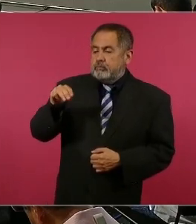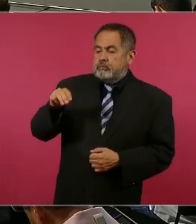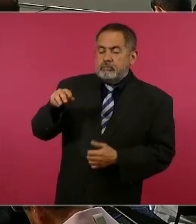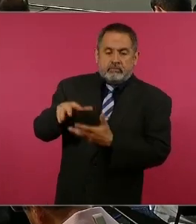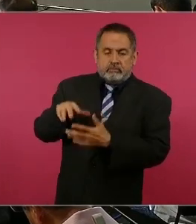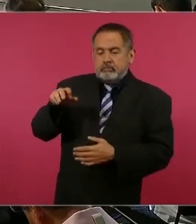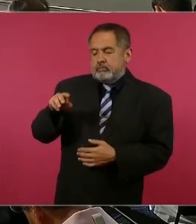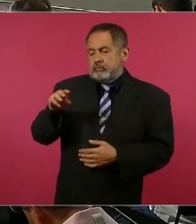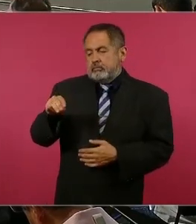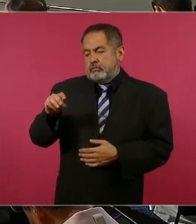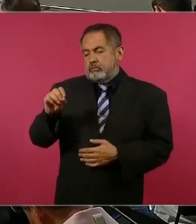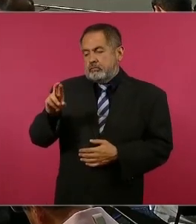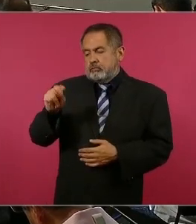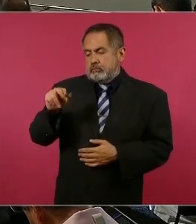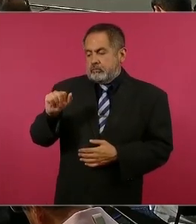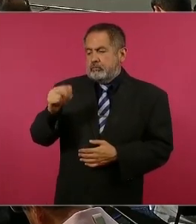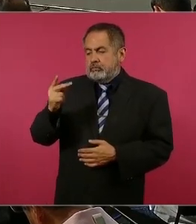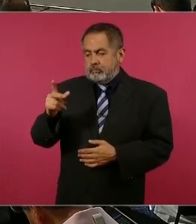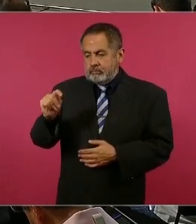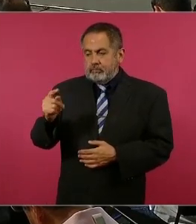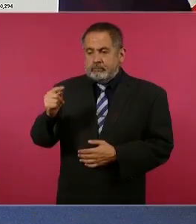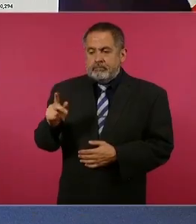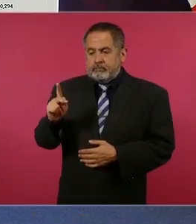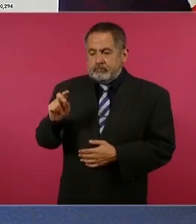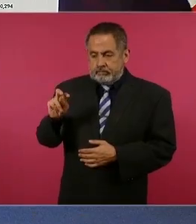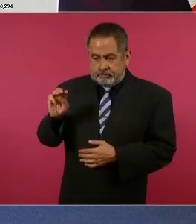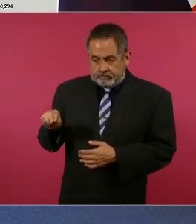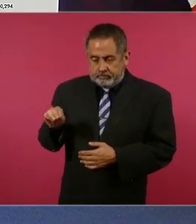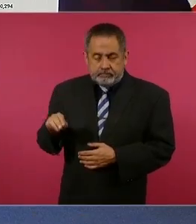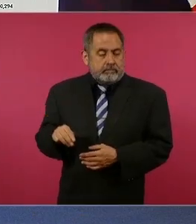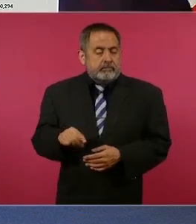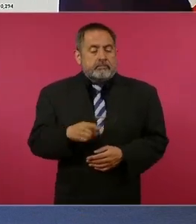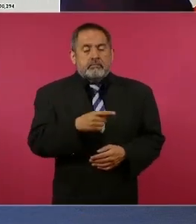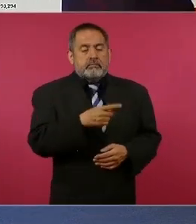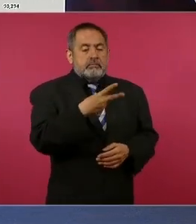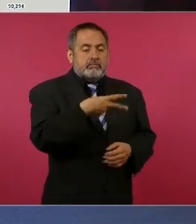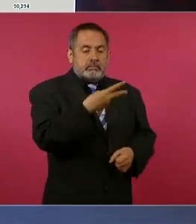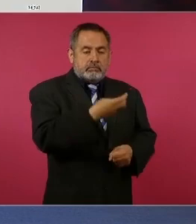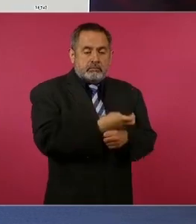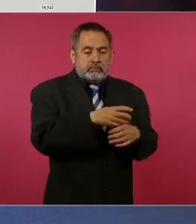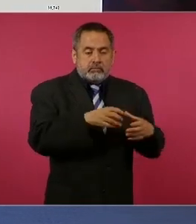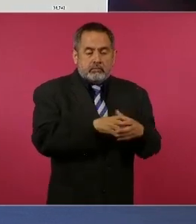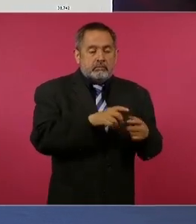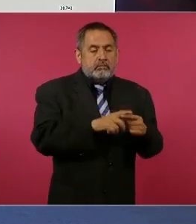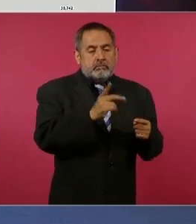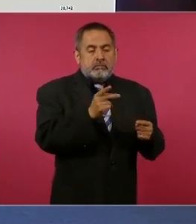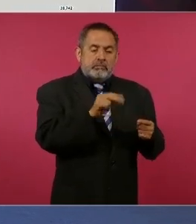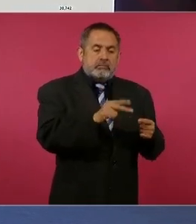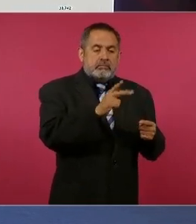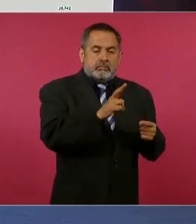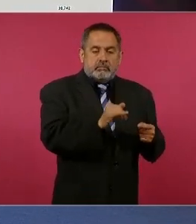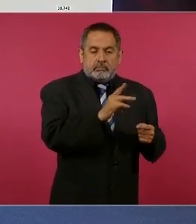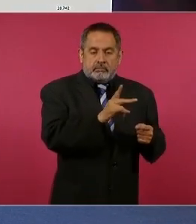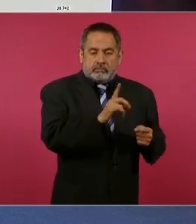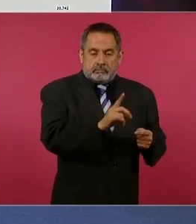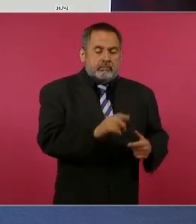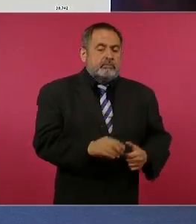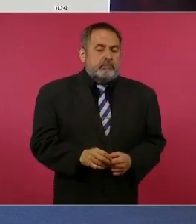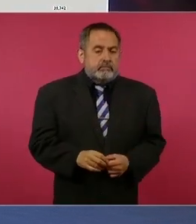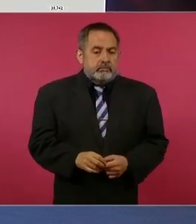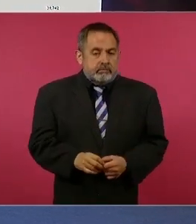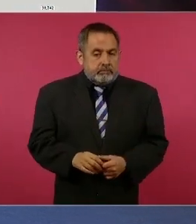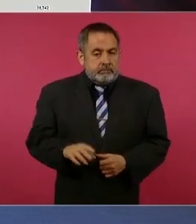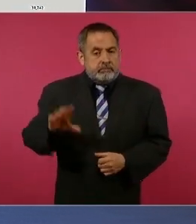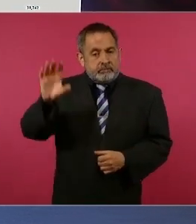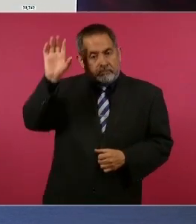Morena, PT, Verde, primera minoría PAN, PRI, PRD. Adelante. En el caso de